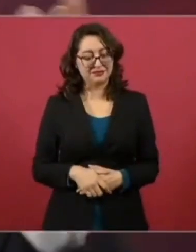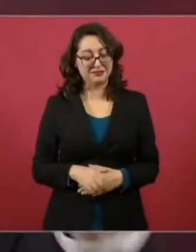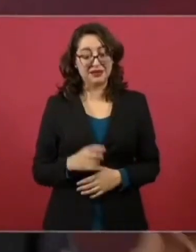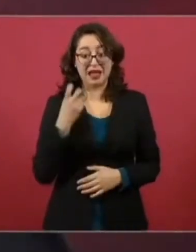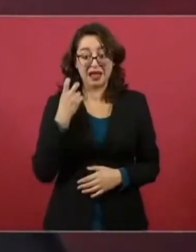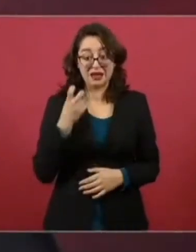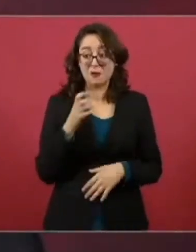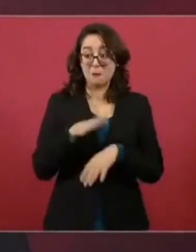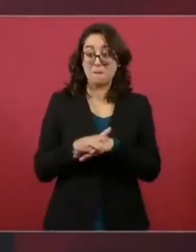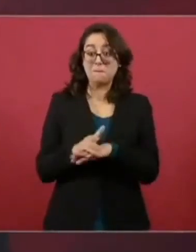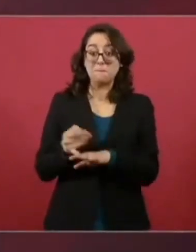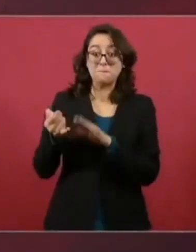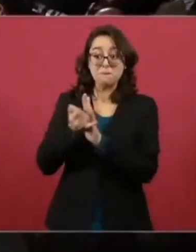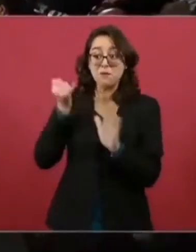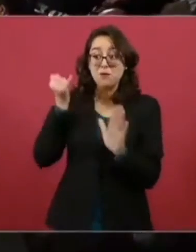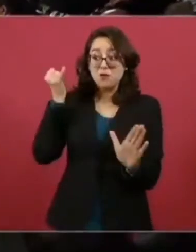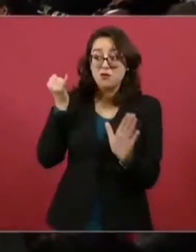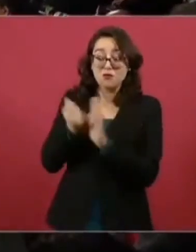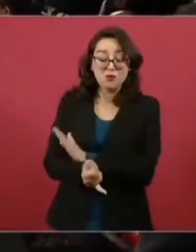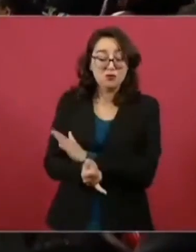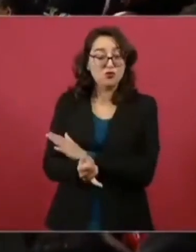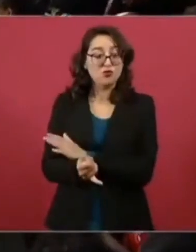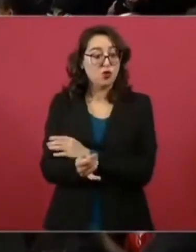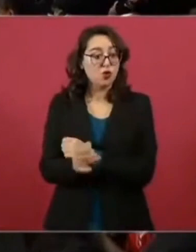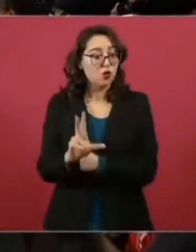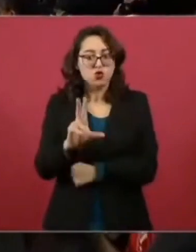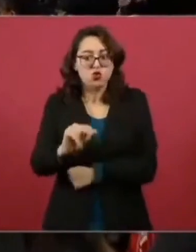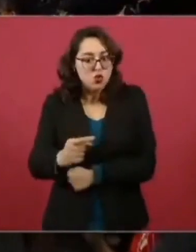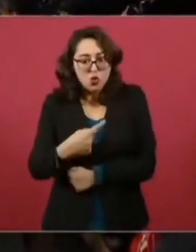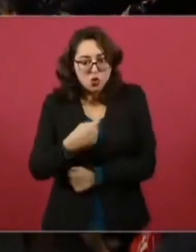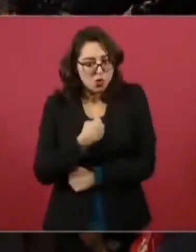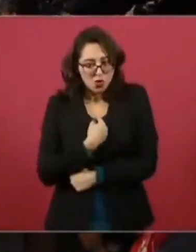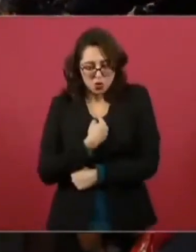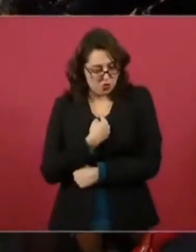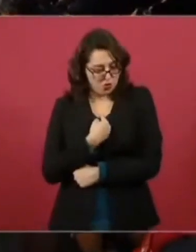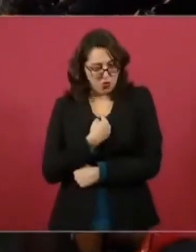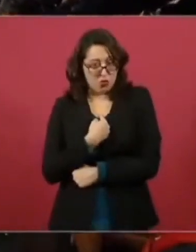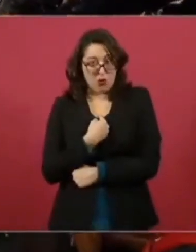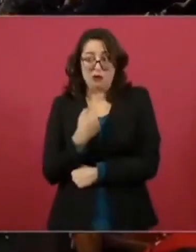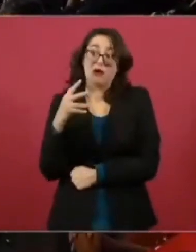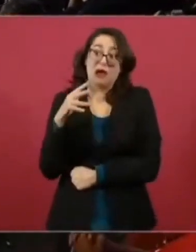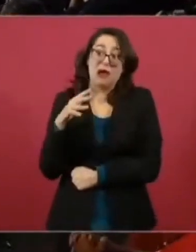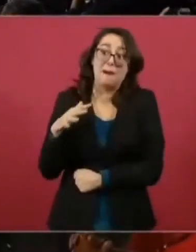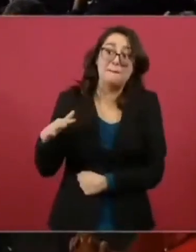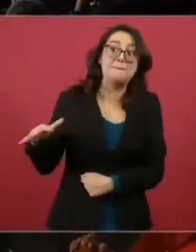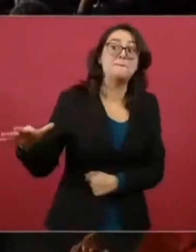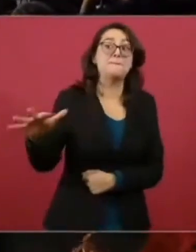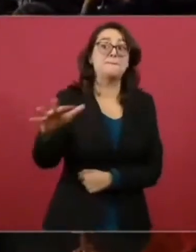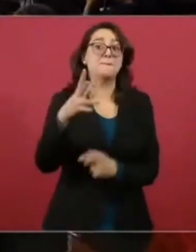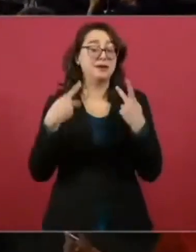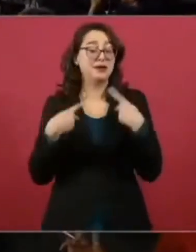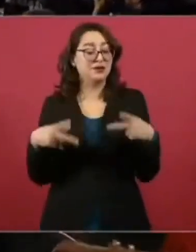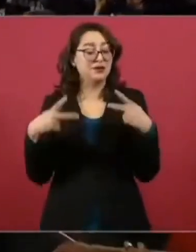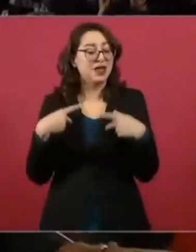Y eso es lo que está sucediendo en el país. Entonces, ojalá y